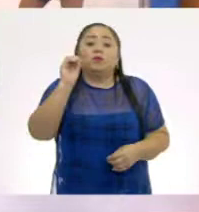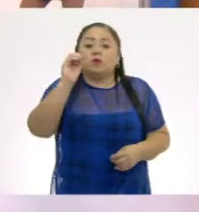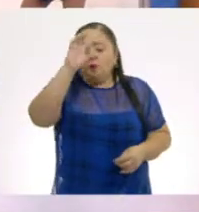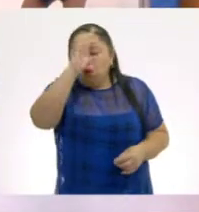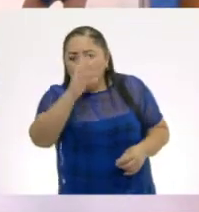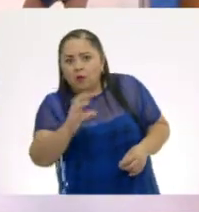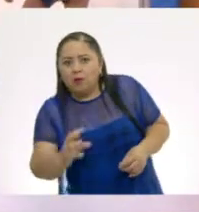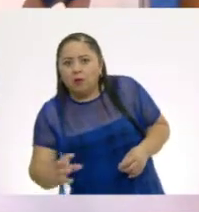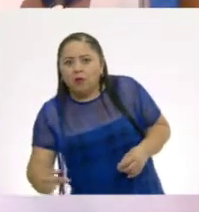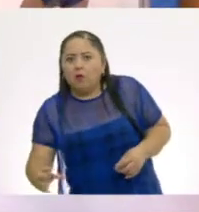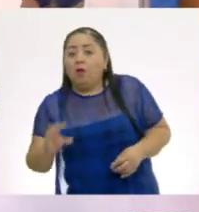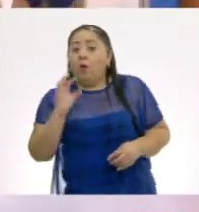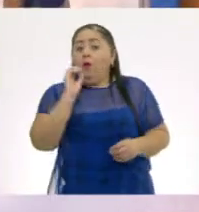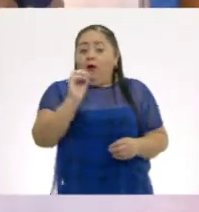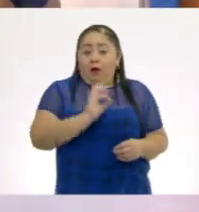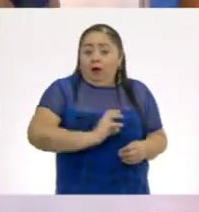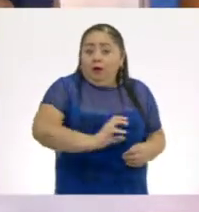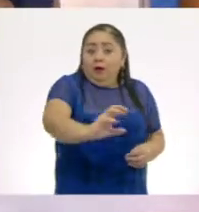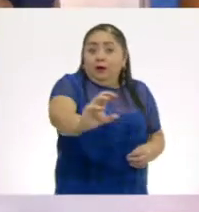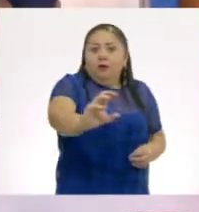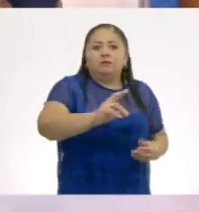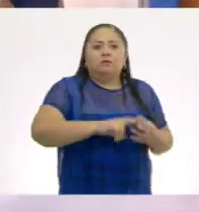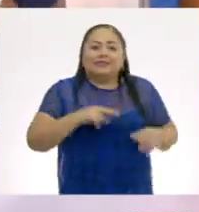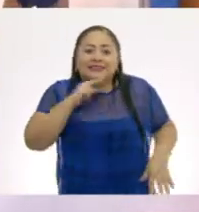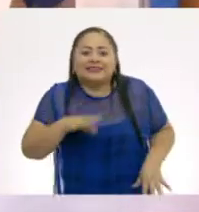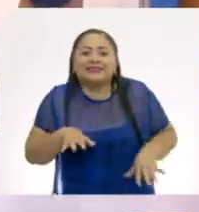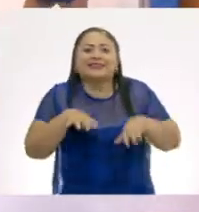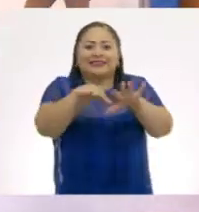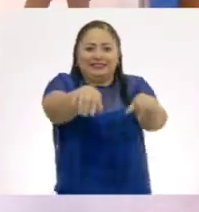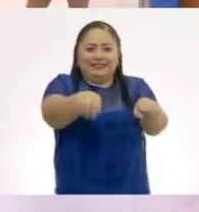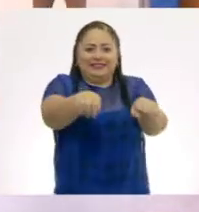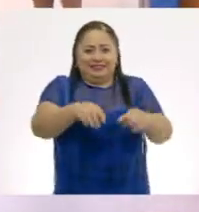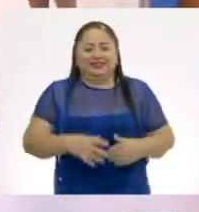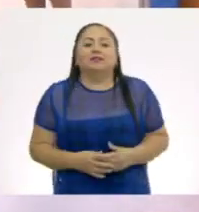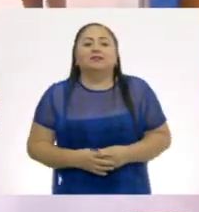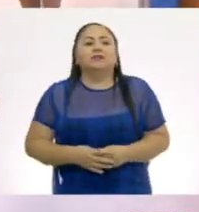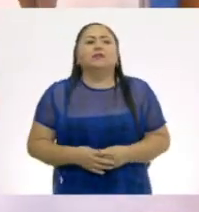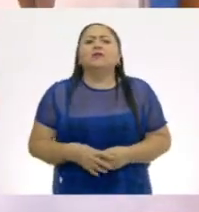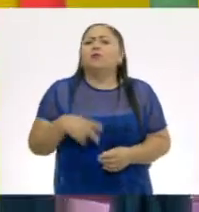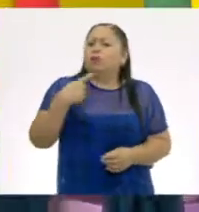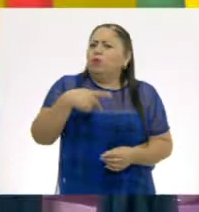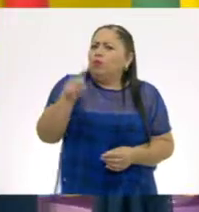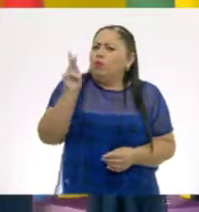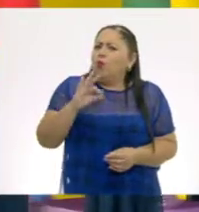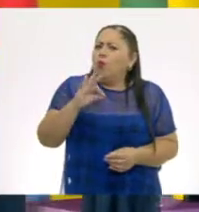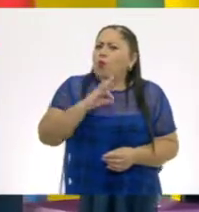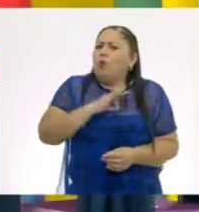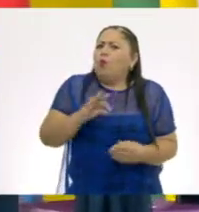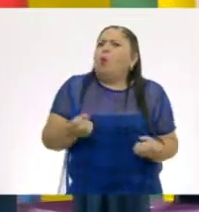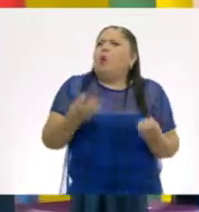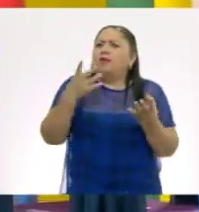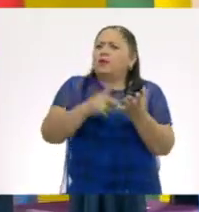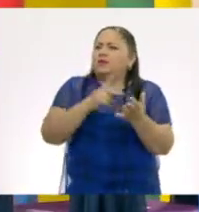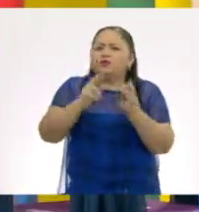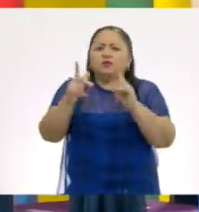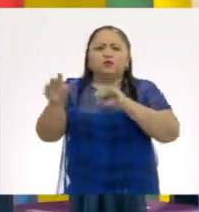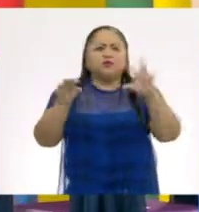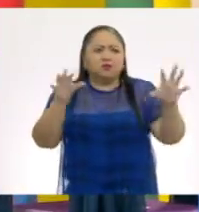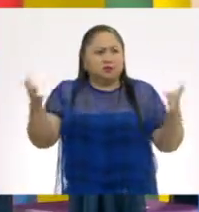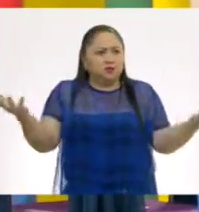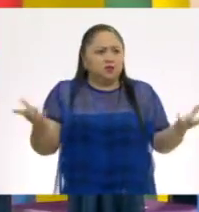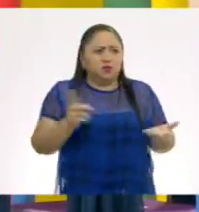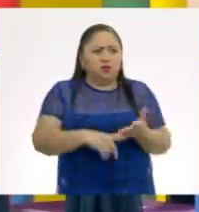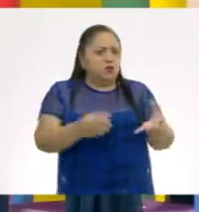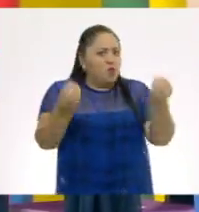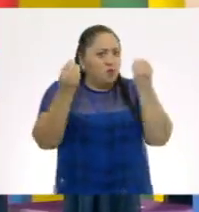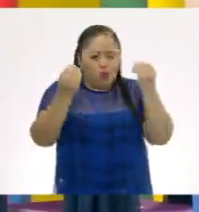burbuja va muy enfrente y nos lanzamos. Vamos a agarrarla. Pero ¿cuántas posibilidades hay para romper una burbuja, no? Oh. Tenemos